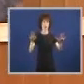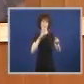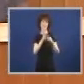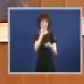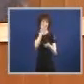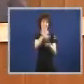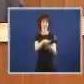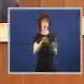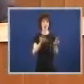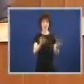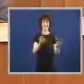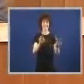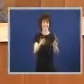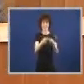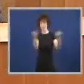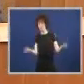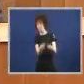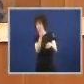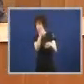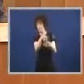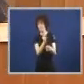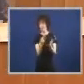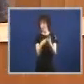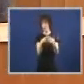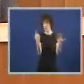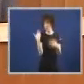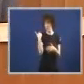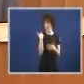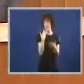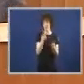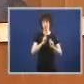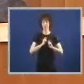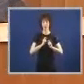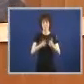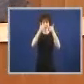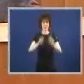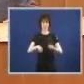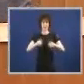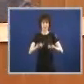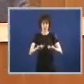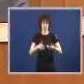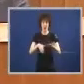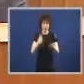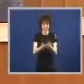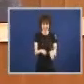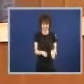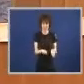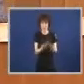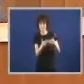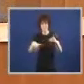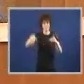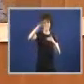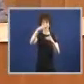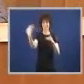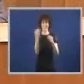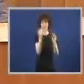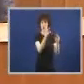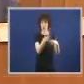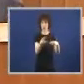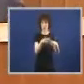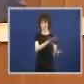electoral. A campaña electoral deste ano 2016 fixo que para este ano se incrementase o gasto, incrementando por riba do que era a súa política de